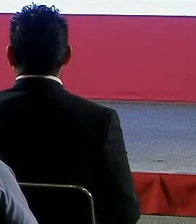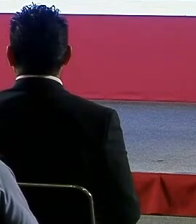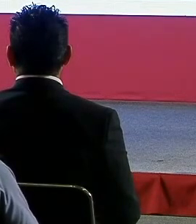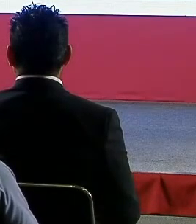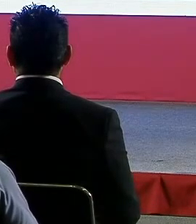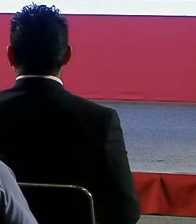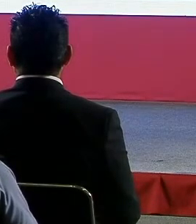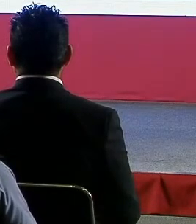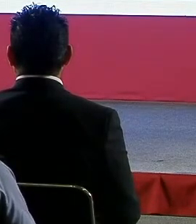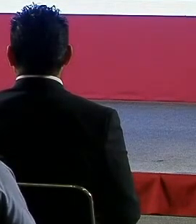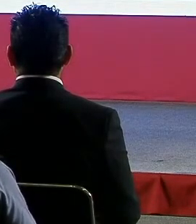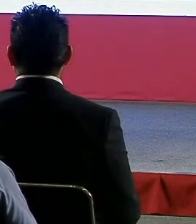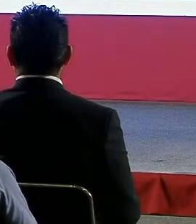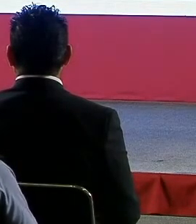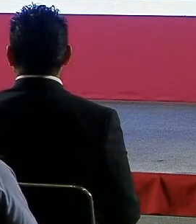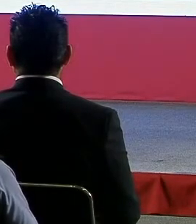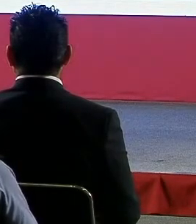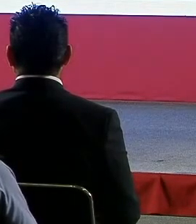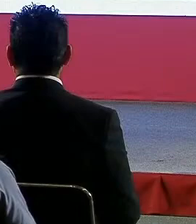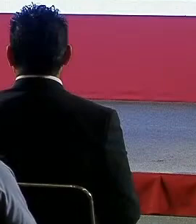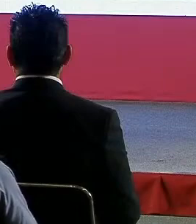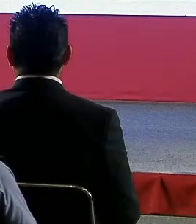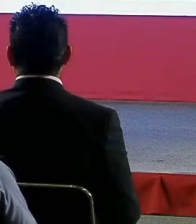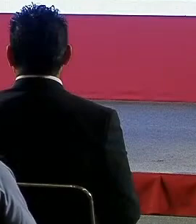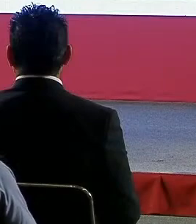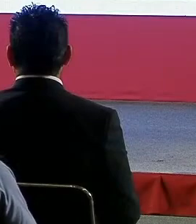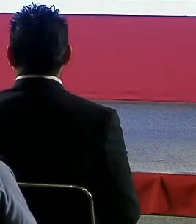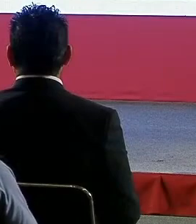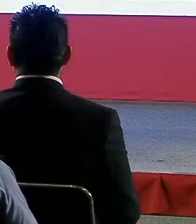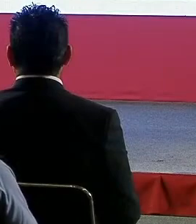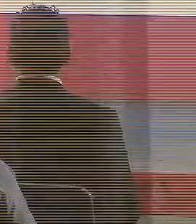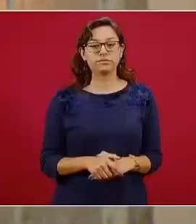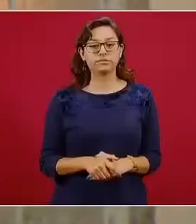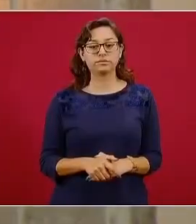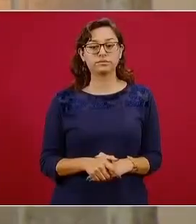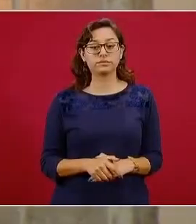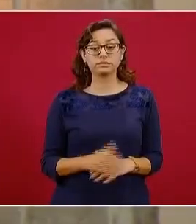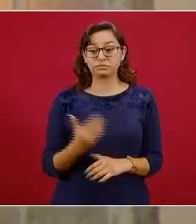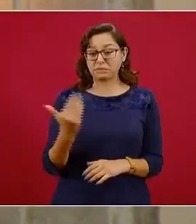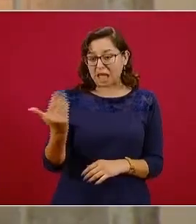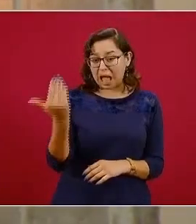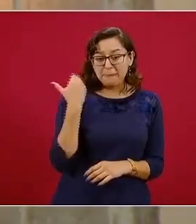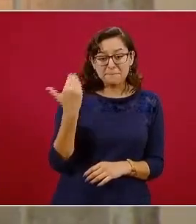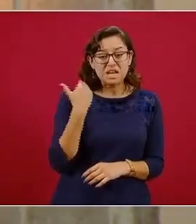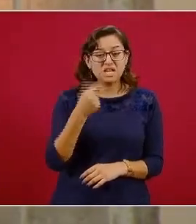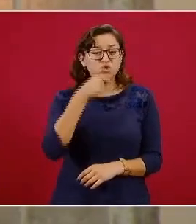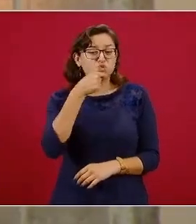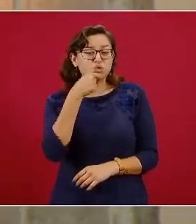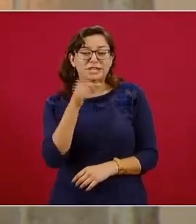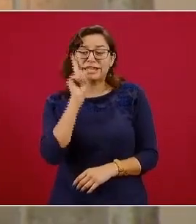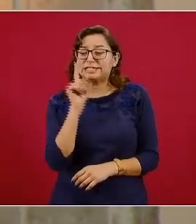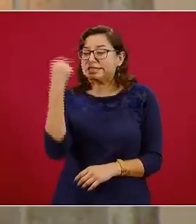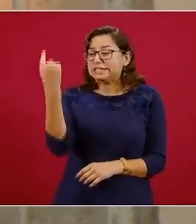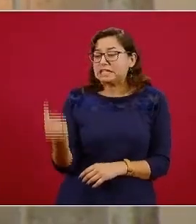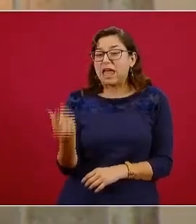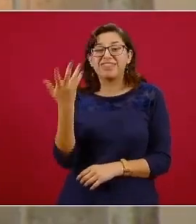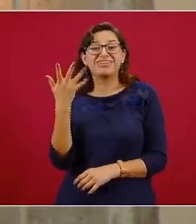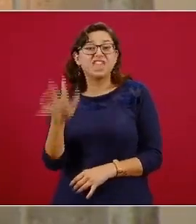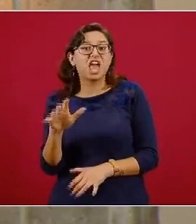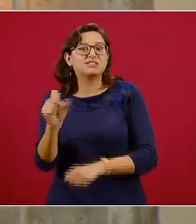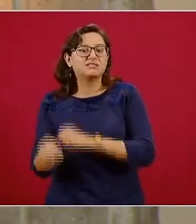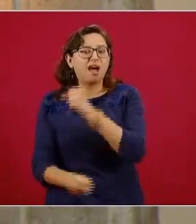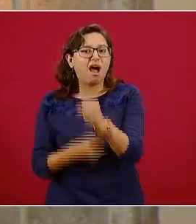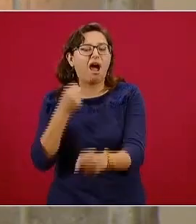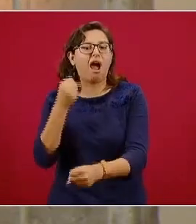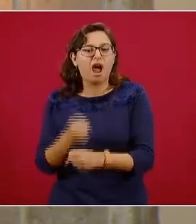unas semanas recibimos el reporte de una niña de 10 años que pudo utilizar la herramienta de las